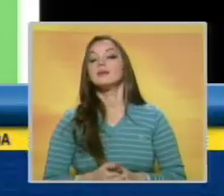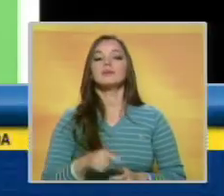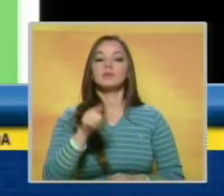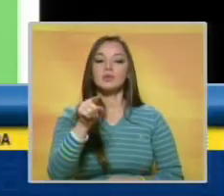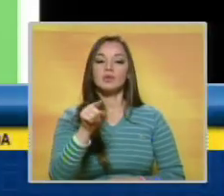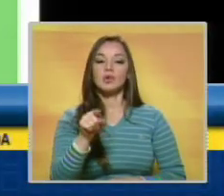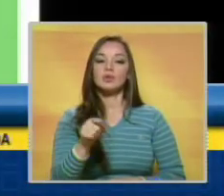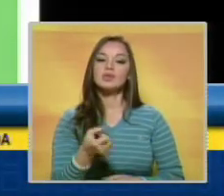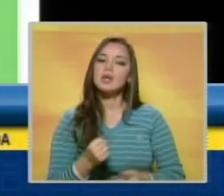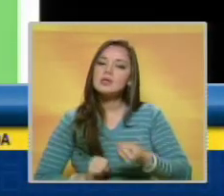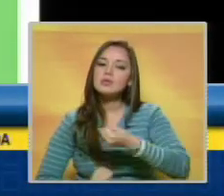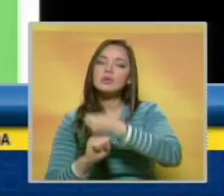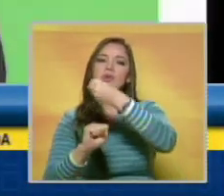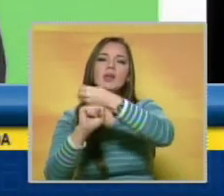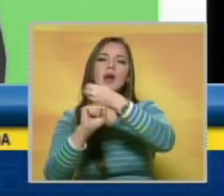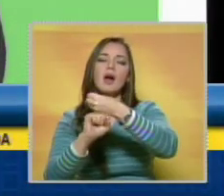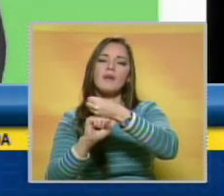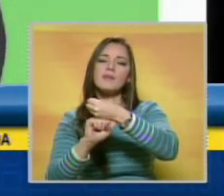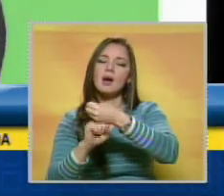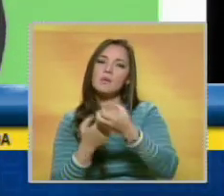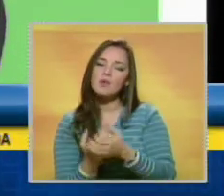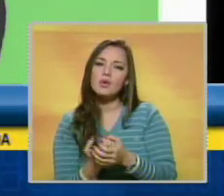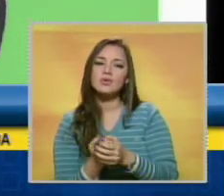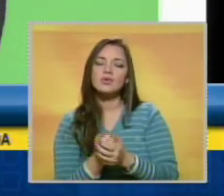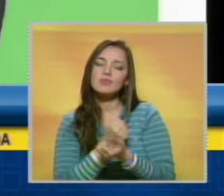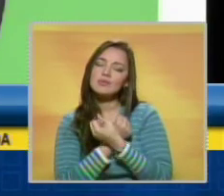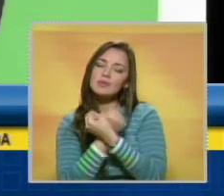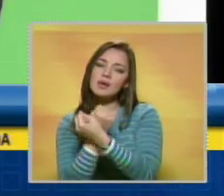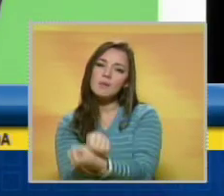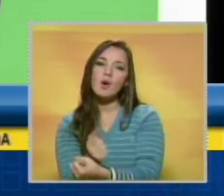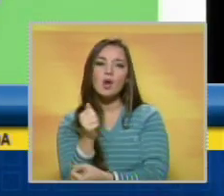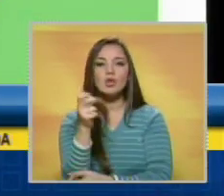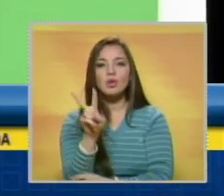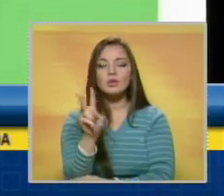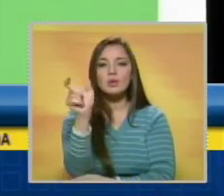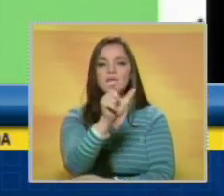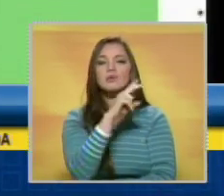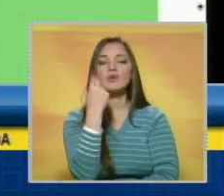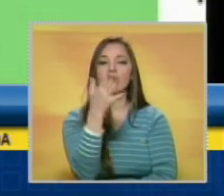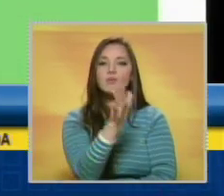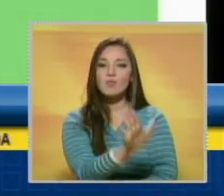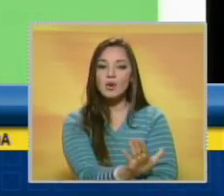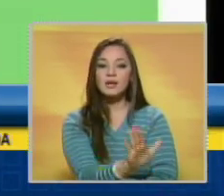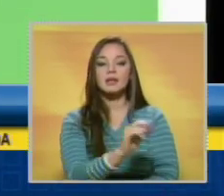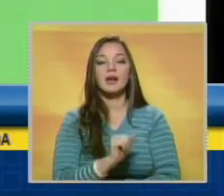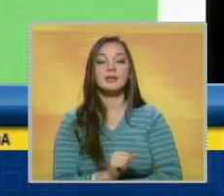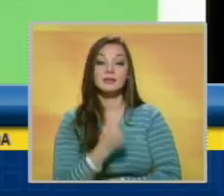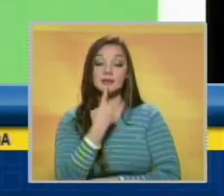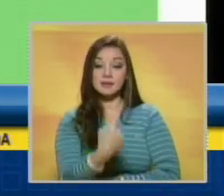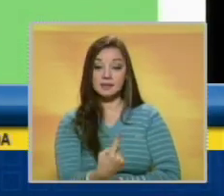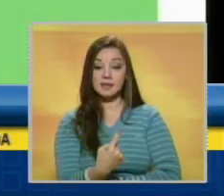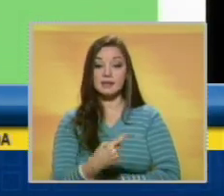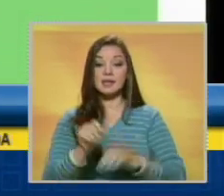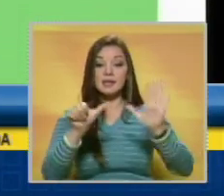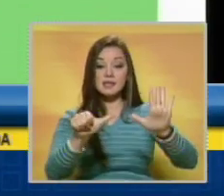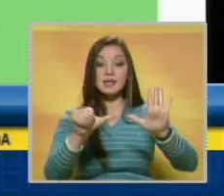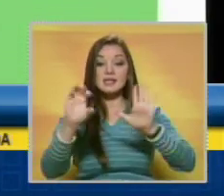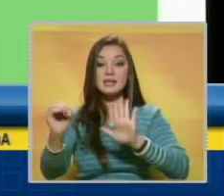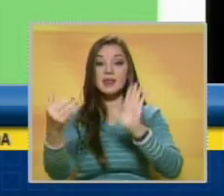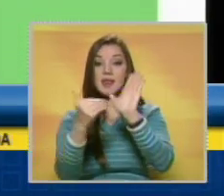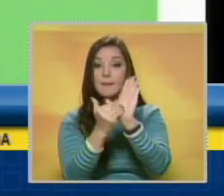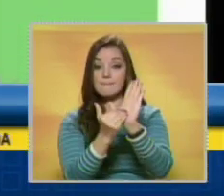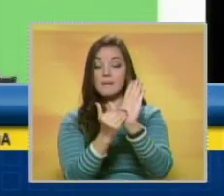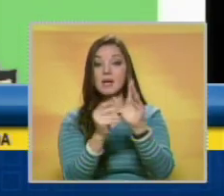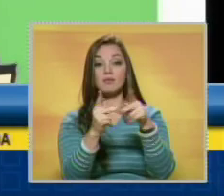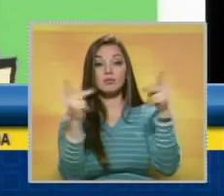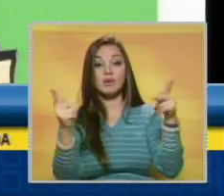de solidaridad con los 12 fallecidos en el ataque, el semanario abre su edición, que en lugar de las 60.000 copias habituales, esta vez contará